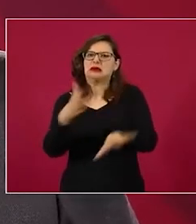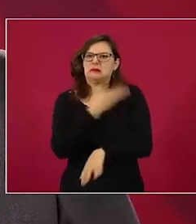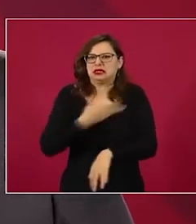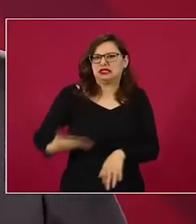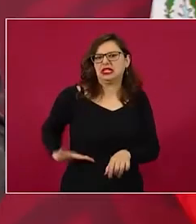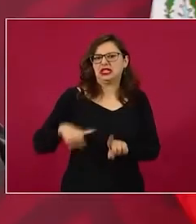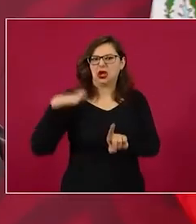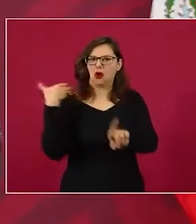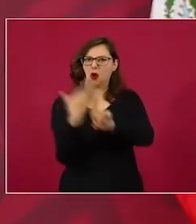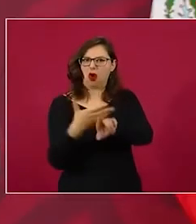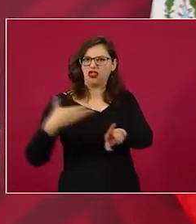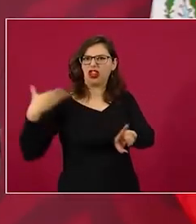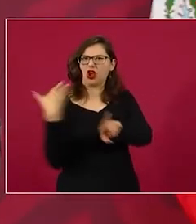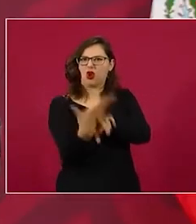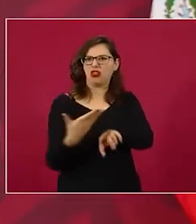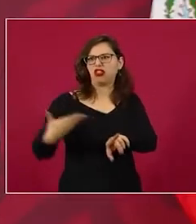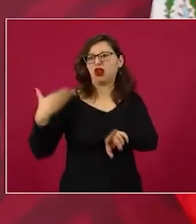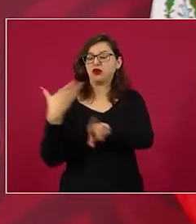y traemos